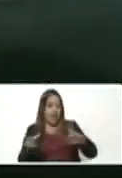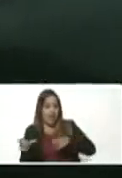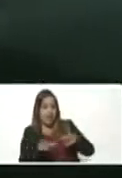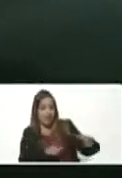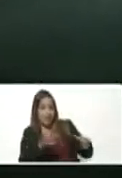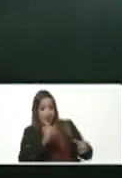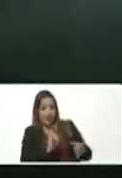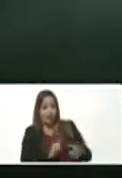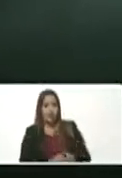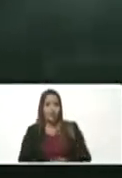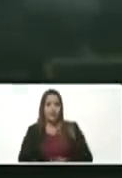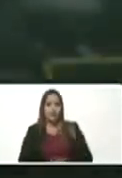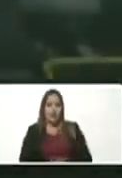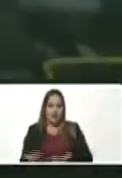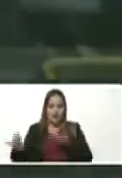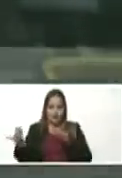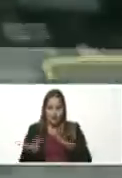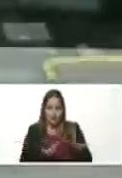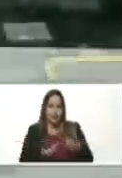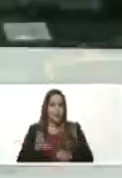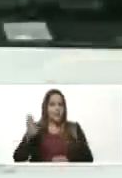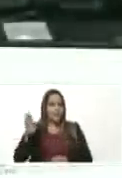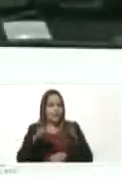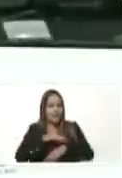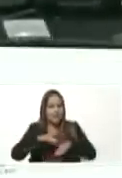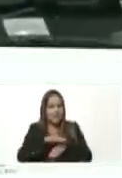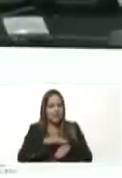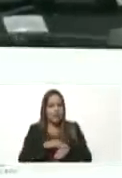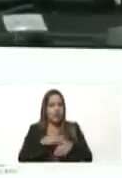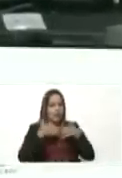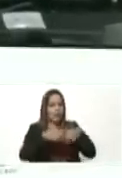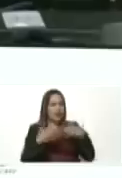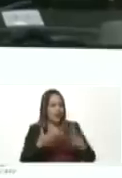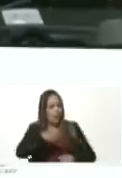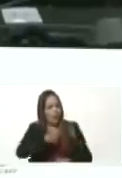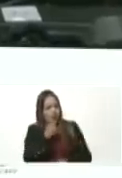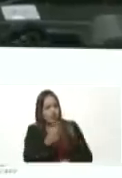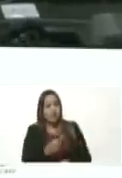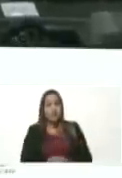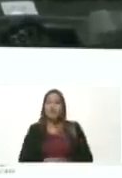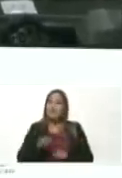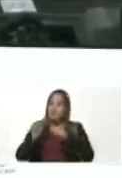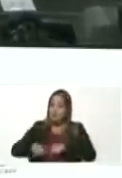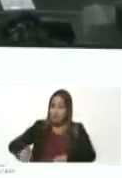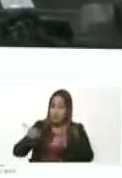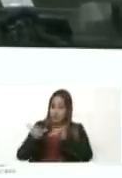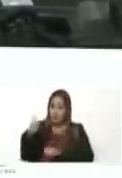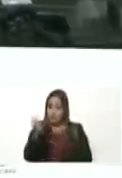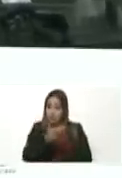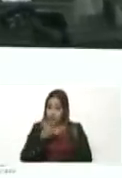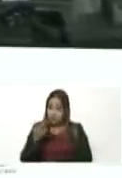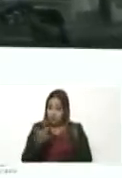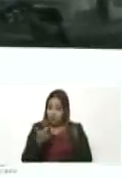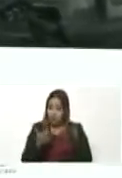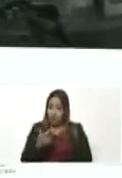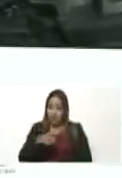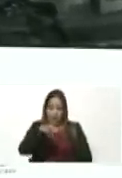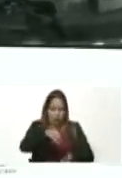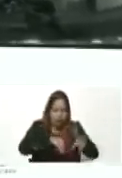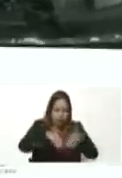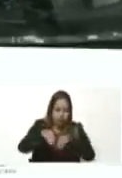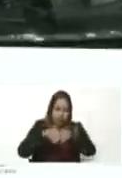llegando Hipólito Abreu, ministro de Industria. Entonces, ¿qué más podemos decir? Y asimismo lo que buscamos no solamente es ensamblarlo,